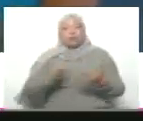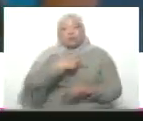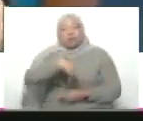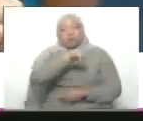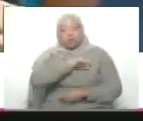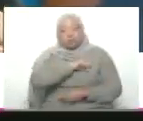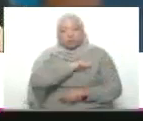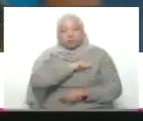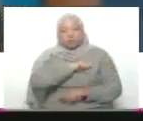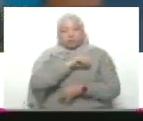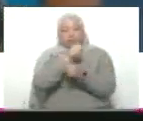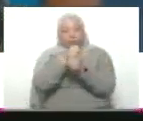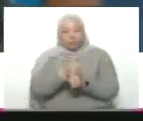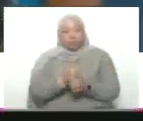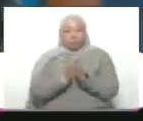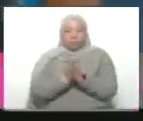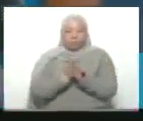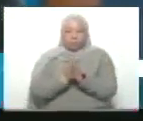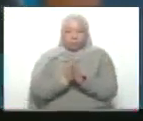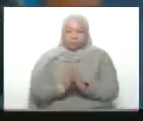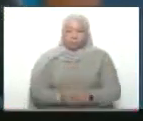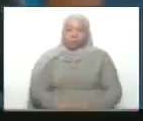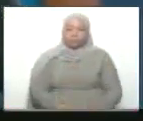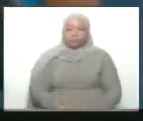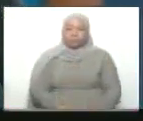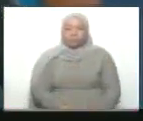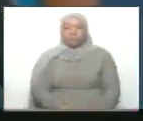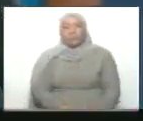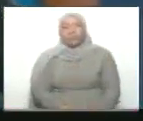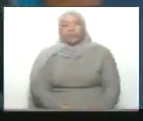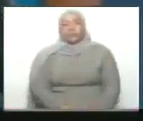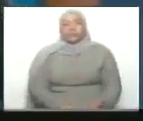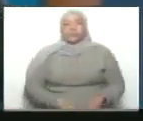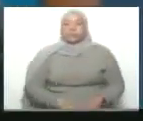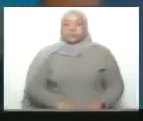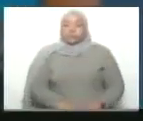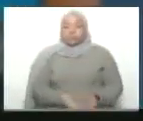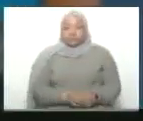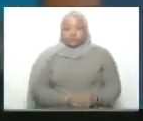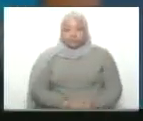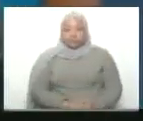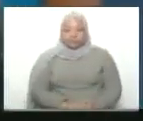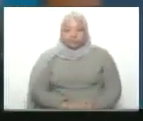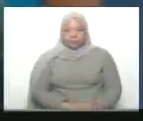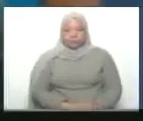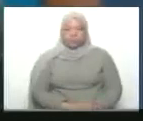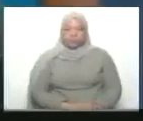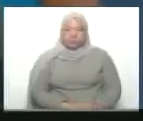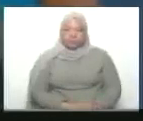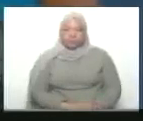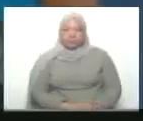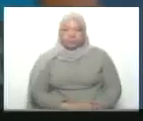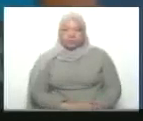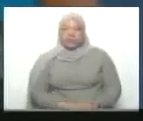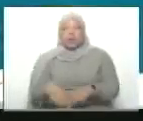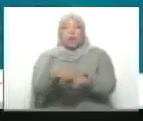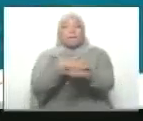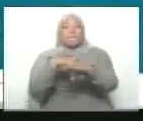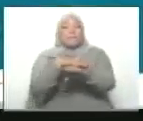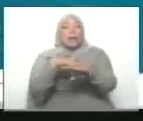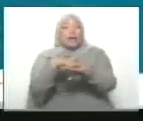quisiera agradecerles por la invitación a este evento maravilloso. Mira, es la primera vez que vengo a Venezuela. Perdón un